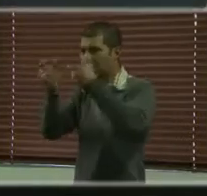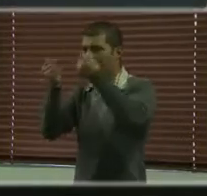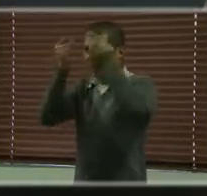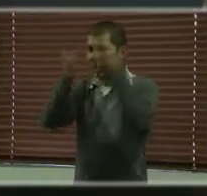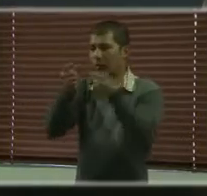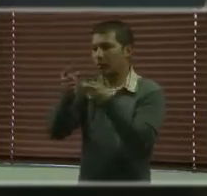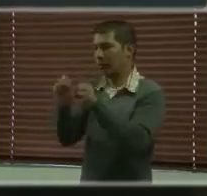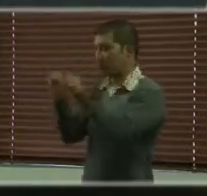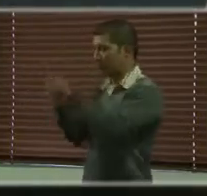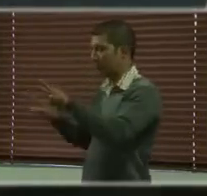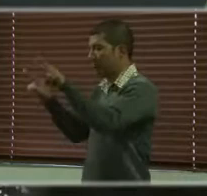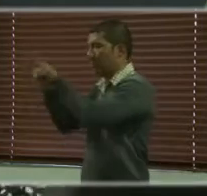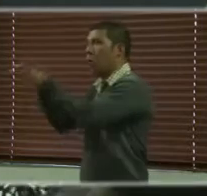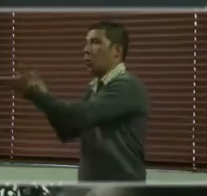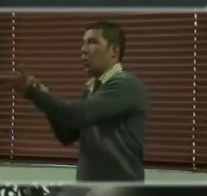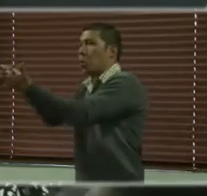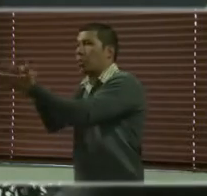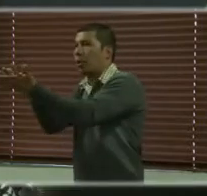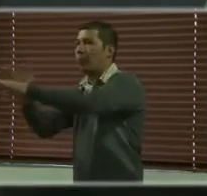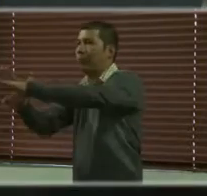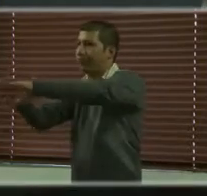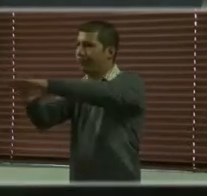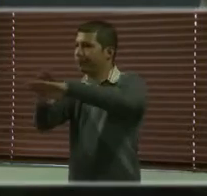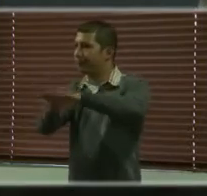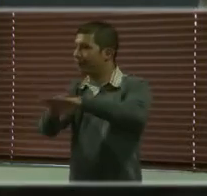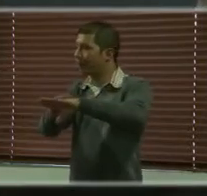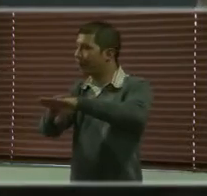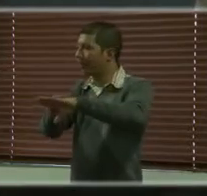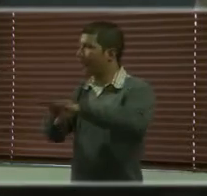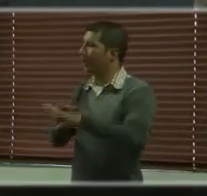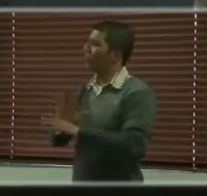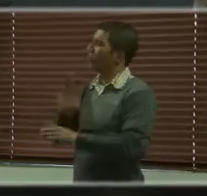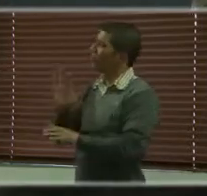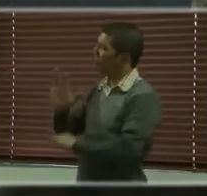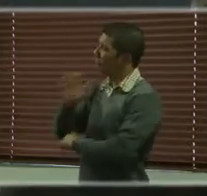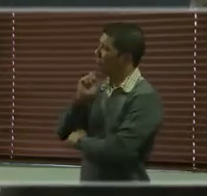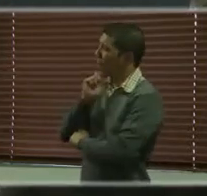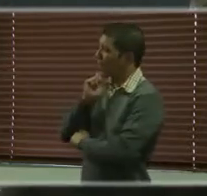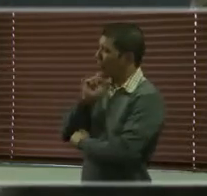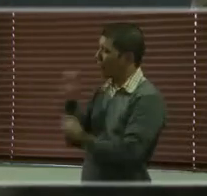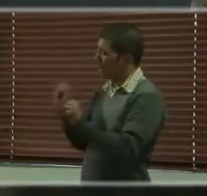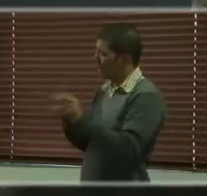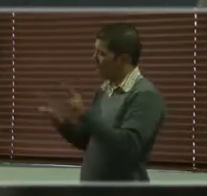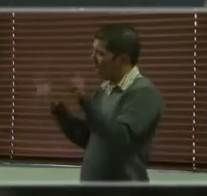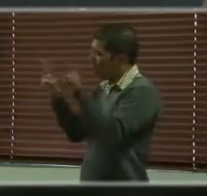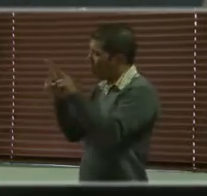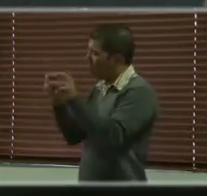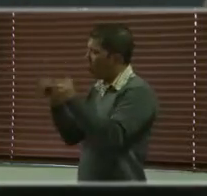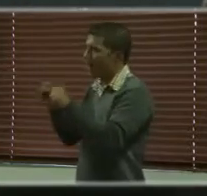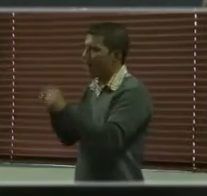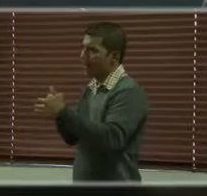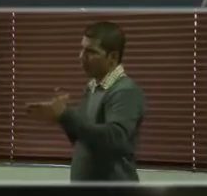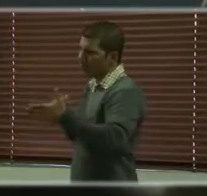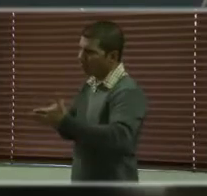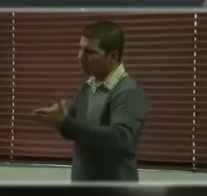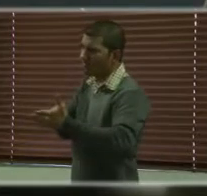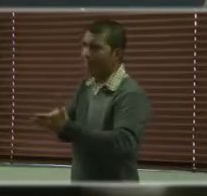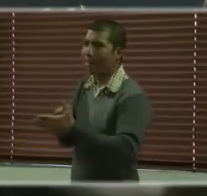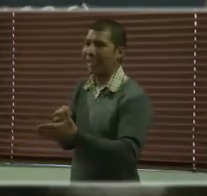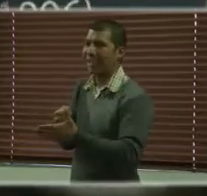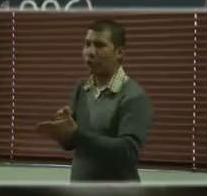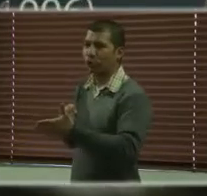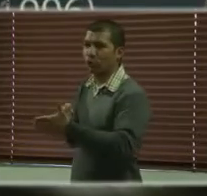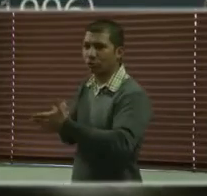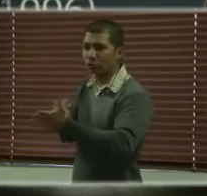qué otras formas de presión podría generar la ONU ante estos estados por lo menos